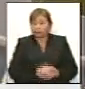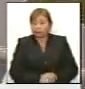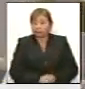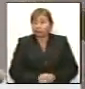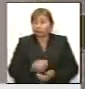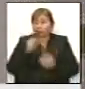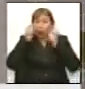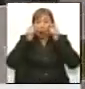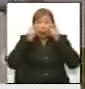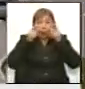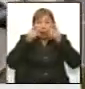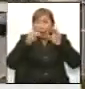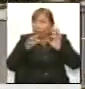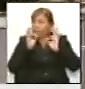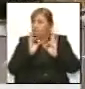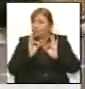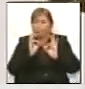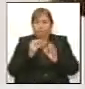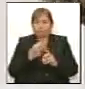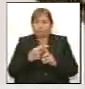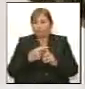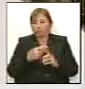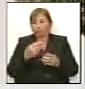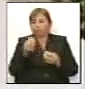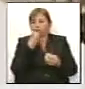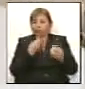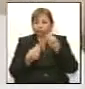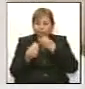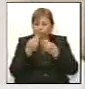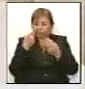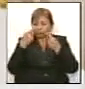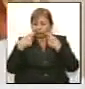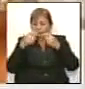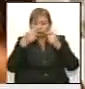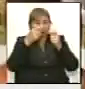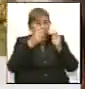impactará de una manera positiva en los negocios, gastronomía, turismo vivencial y de aventura.